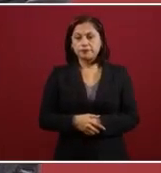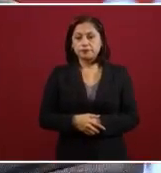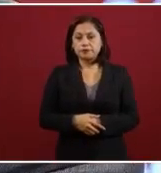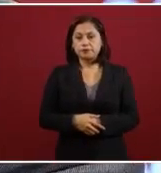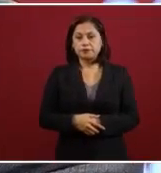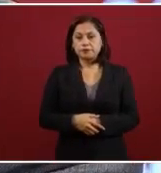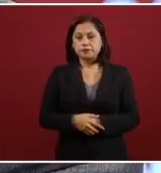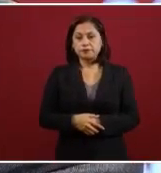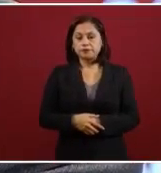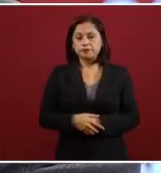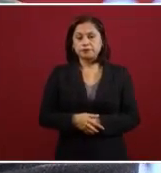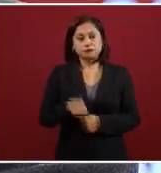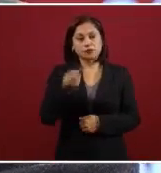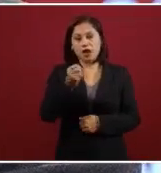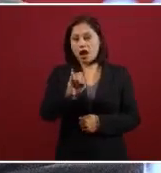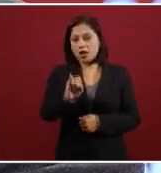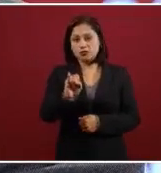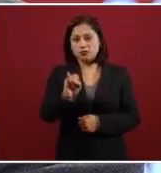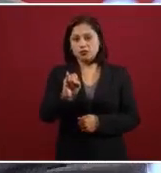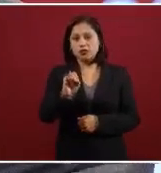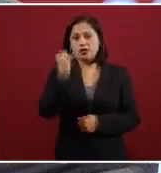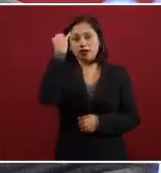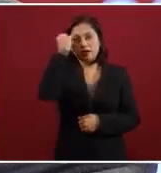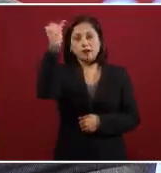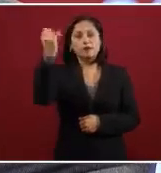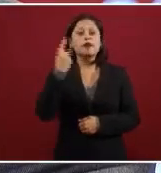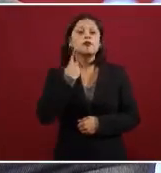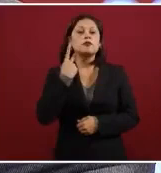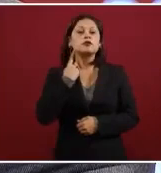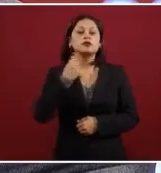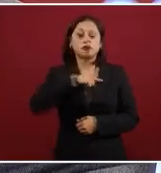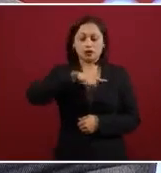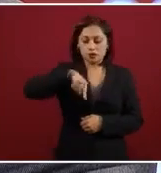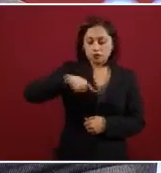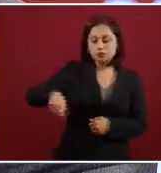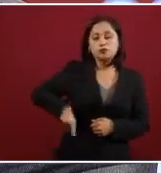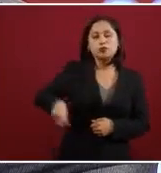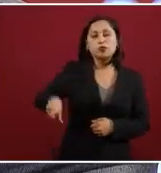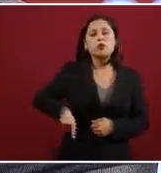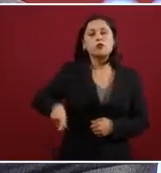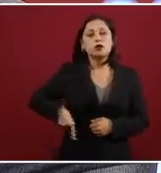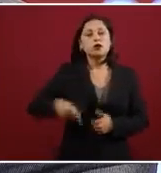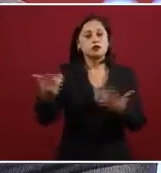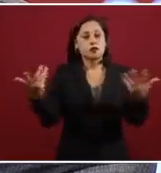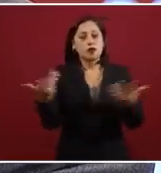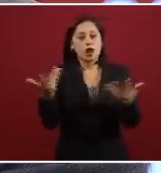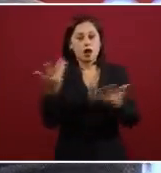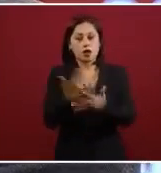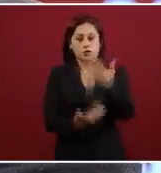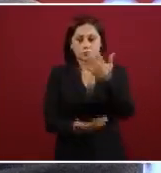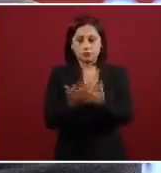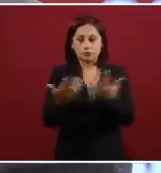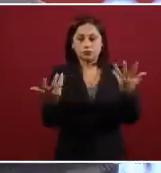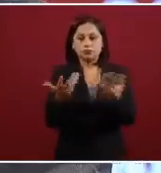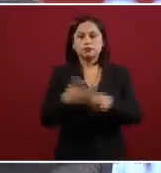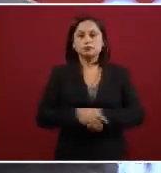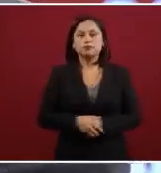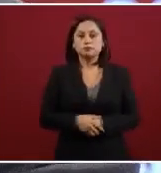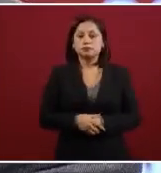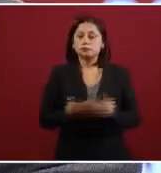Esa es la política exterior que estamos llevando a la práctica. Y vamos